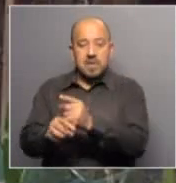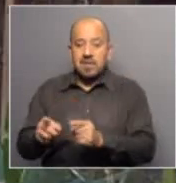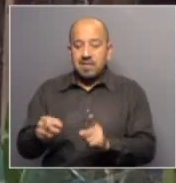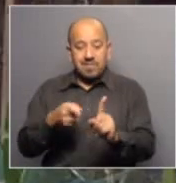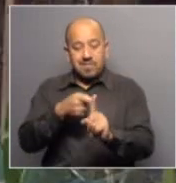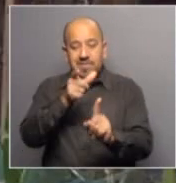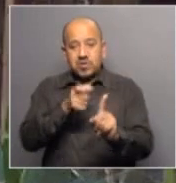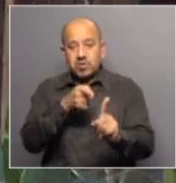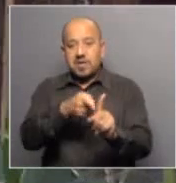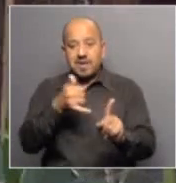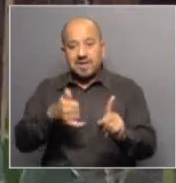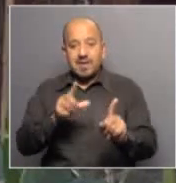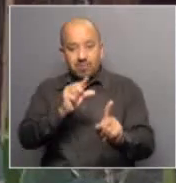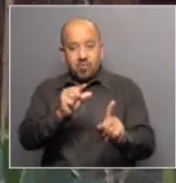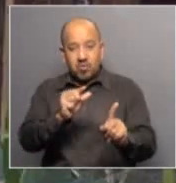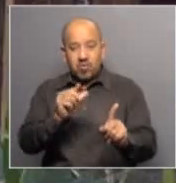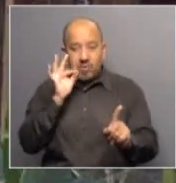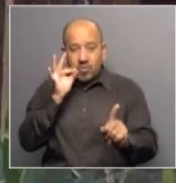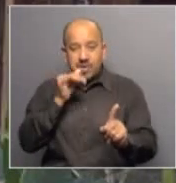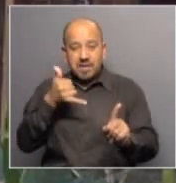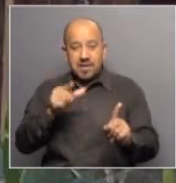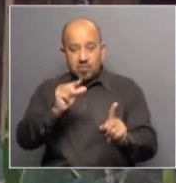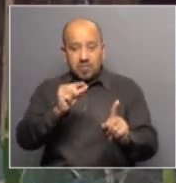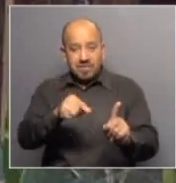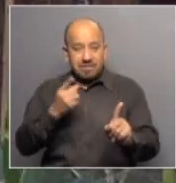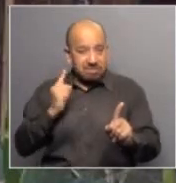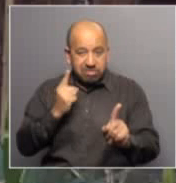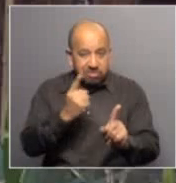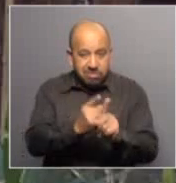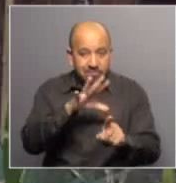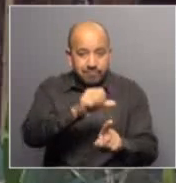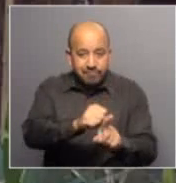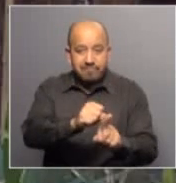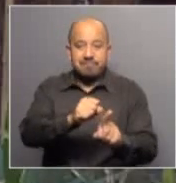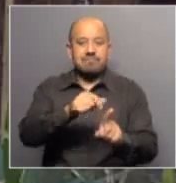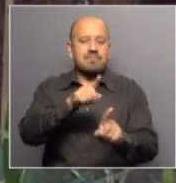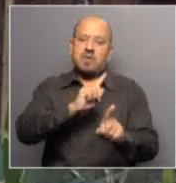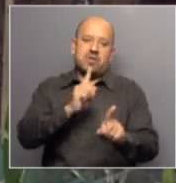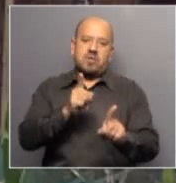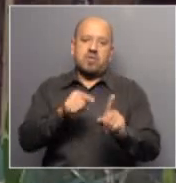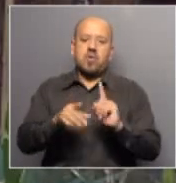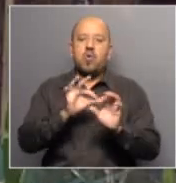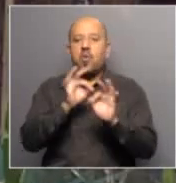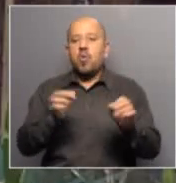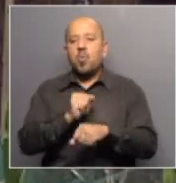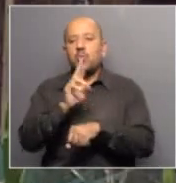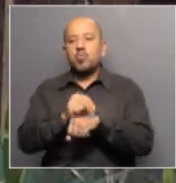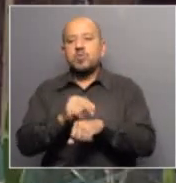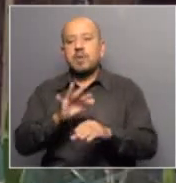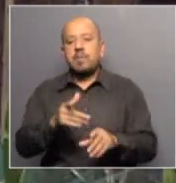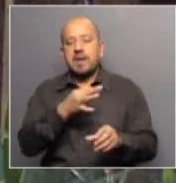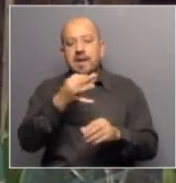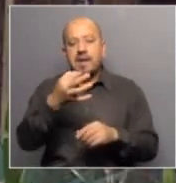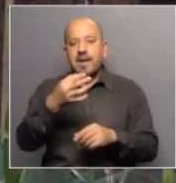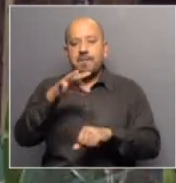cantidades, menos aún aquellos pacientes que participan en programas de medicina canábica o que